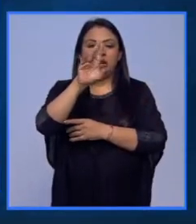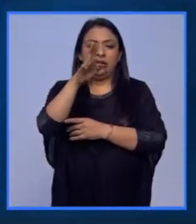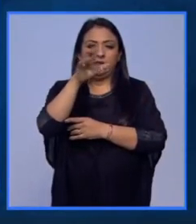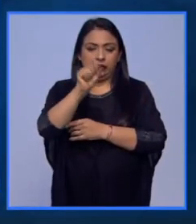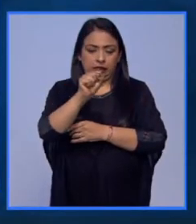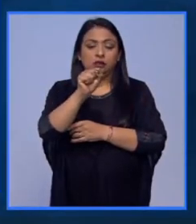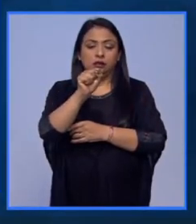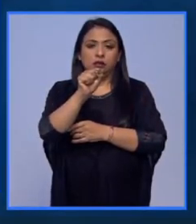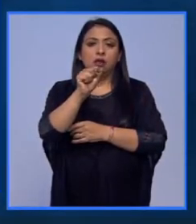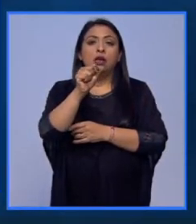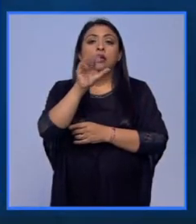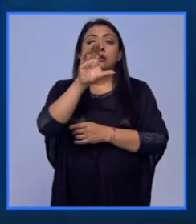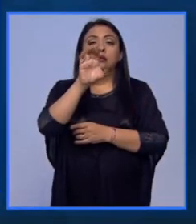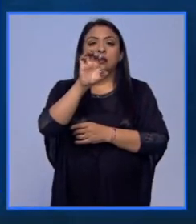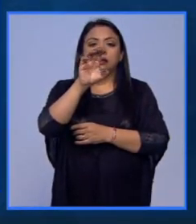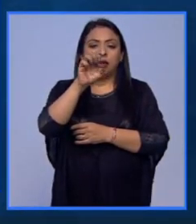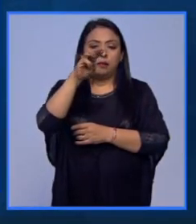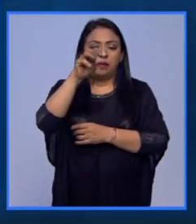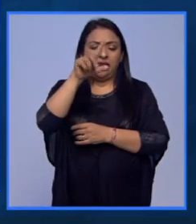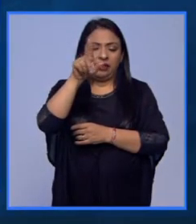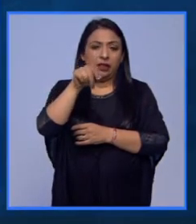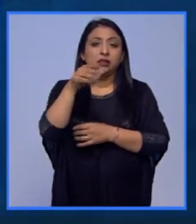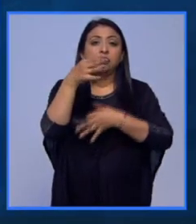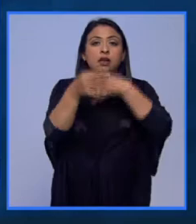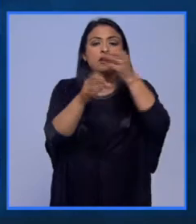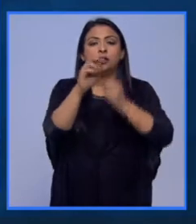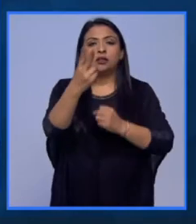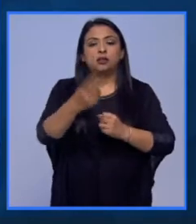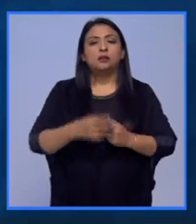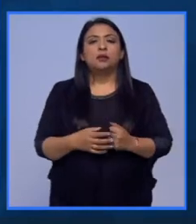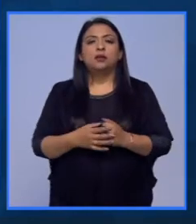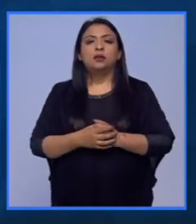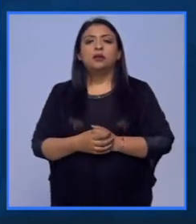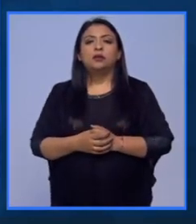Perches Galván, César H. Meléndez, Noticias 22.